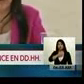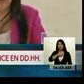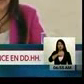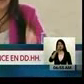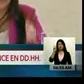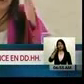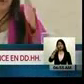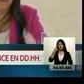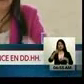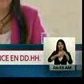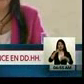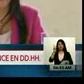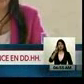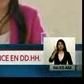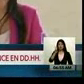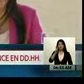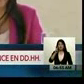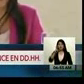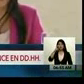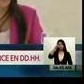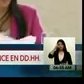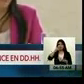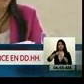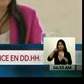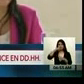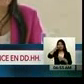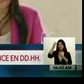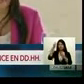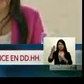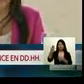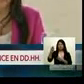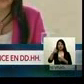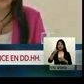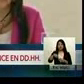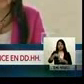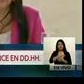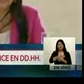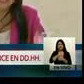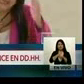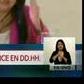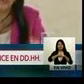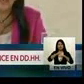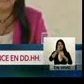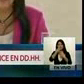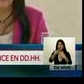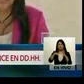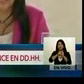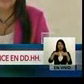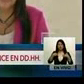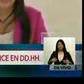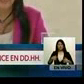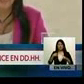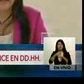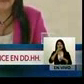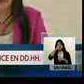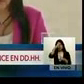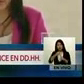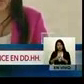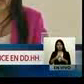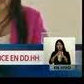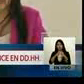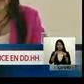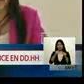la revolución bolivariana con el presidente maduro al frente con el ejercicio efectivo de los derechos humanos y hacemos así homenaje